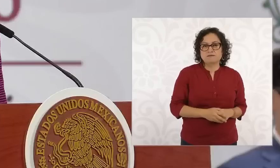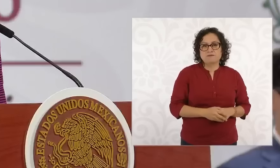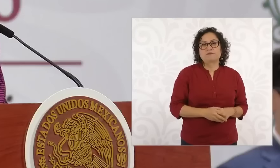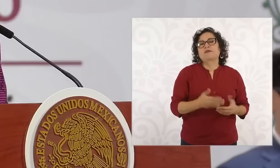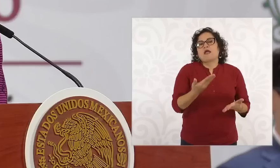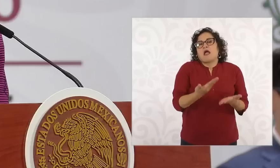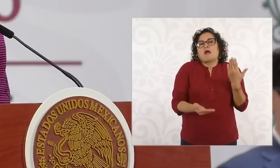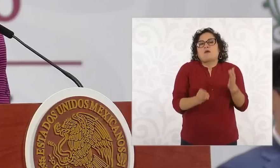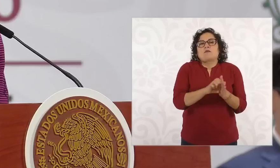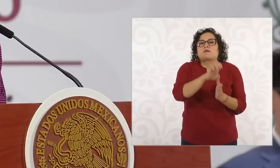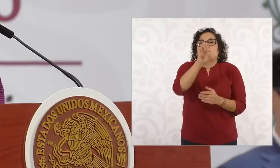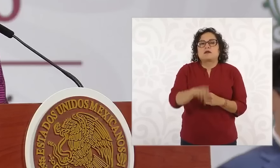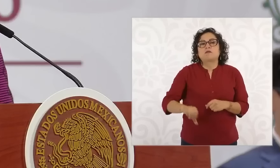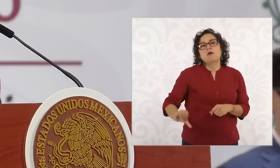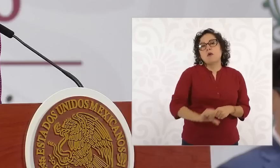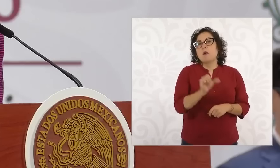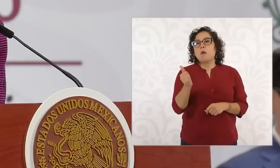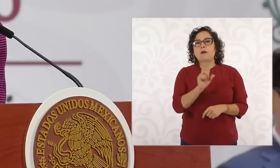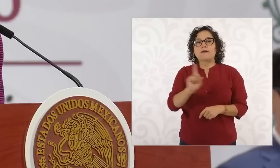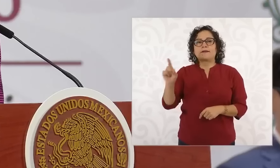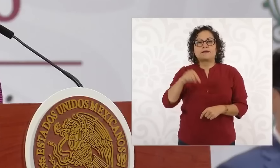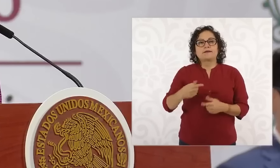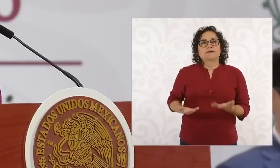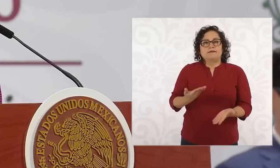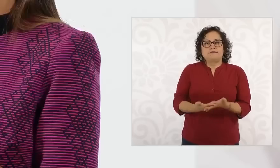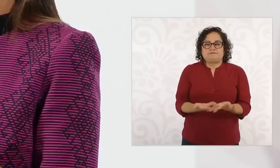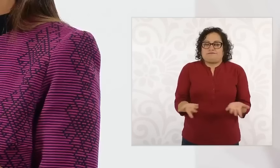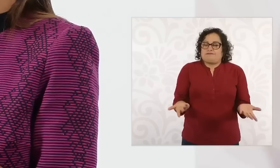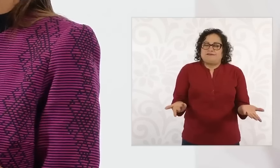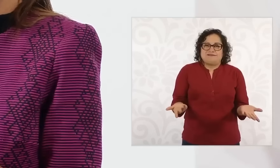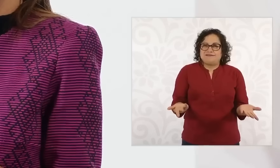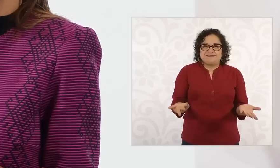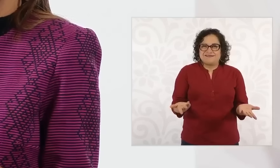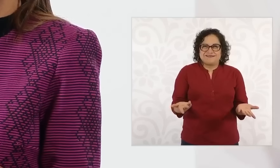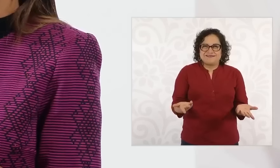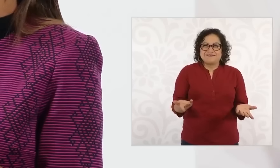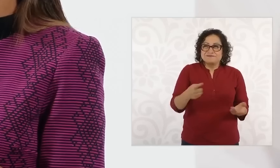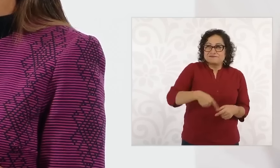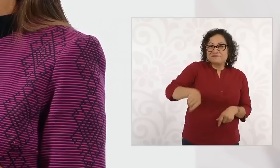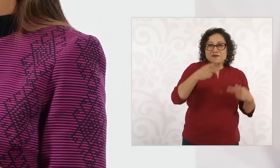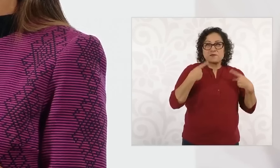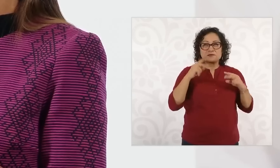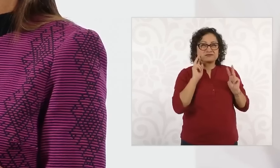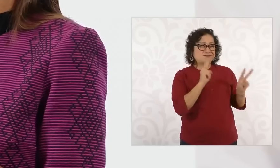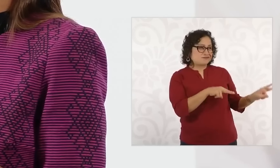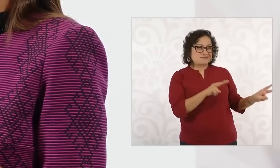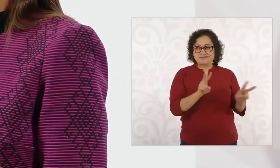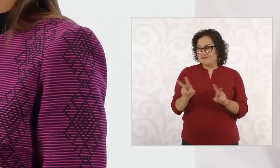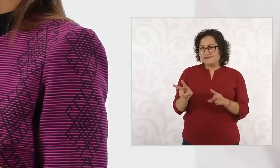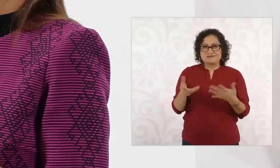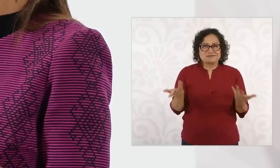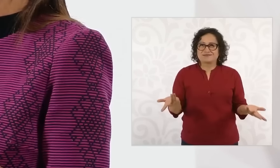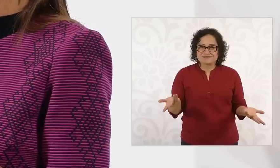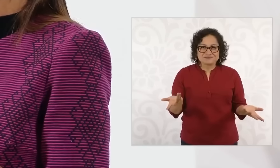México. Pues como no hay propuesta, pues la gente tampoco lo sigue. Y luego cuando